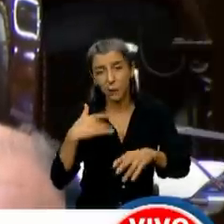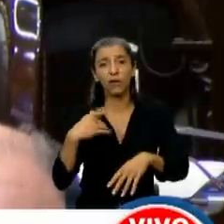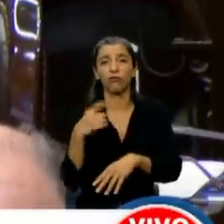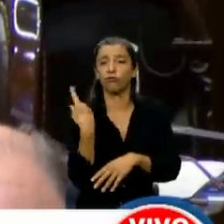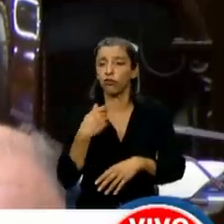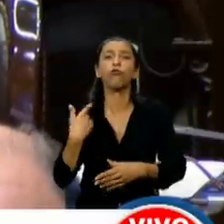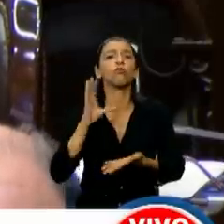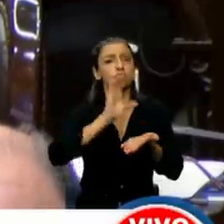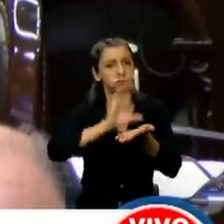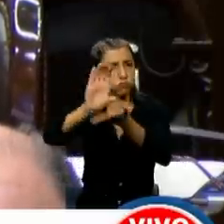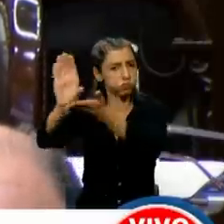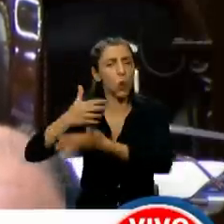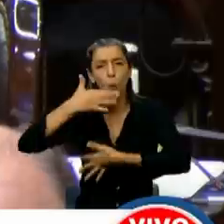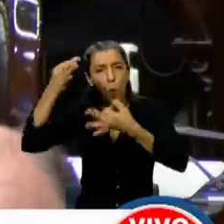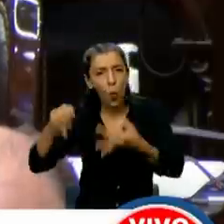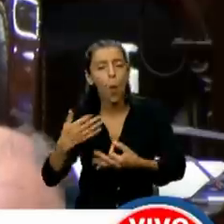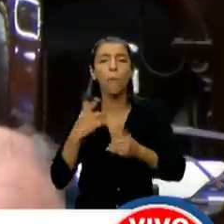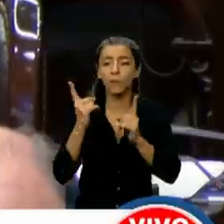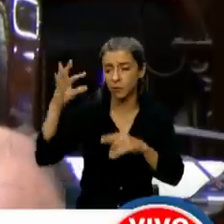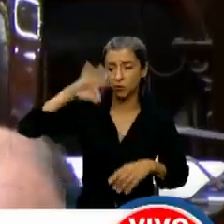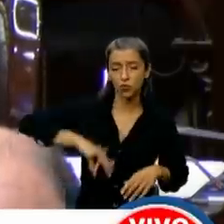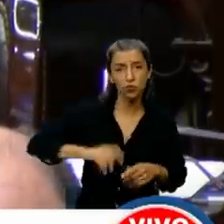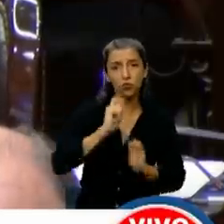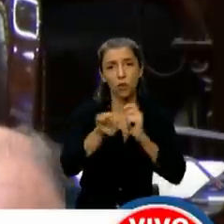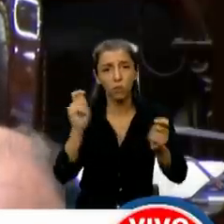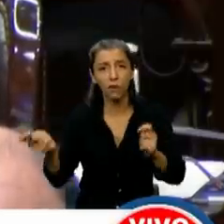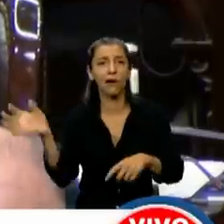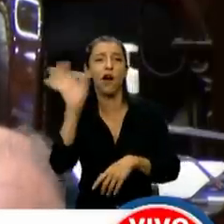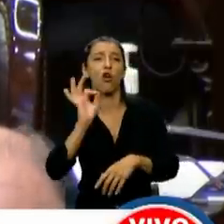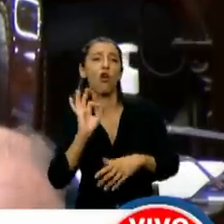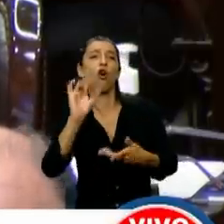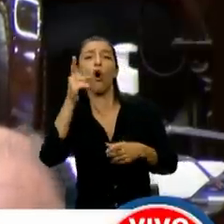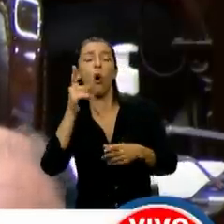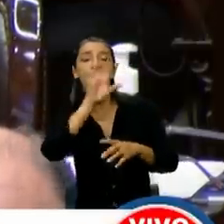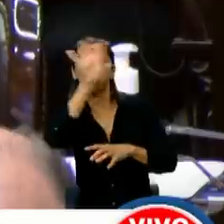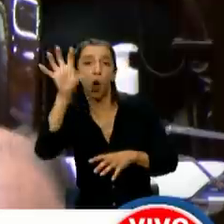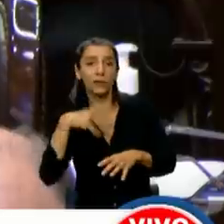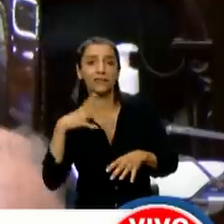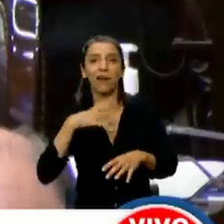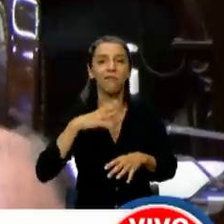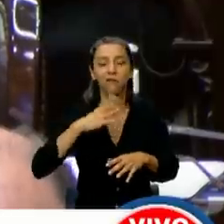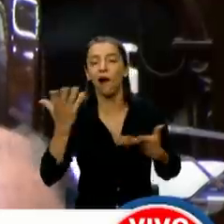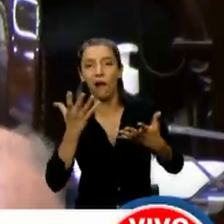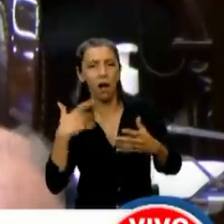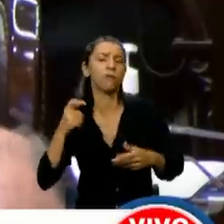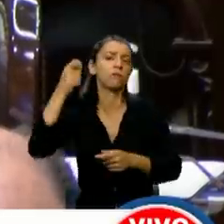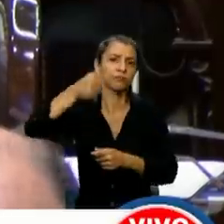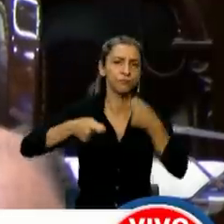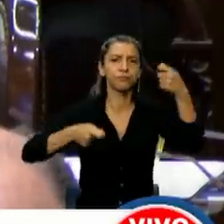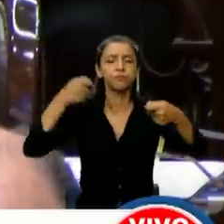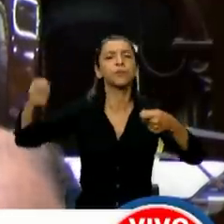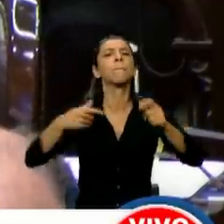los fondos desde para pagar los sueldos y cubrir las cajas deficitarias de sus provincias hasta para garantizar obras